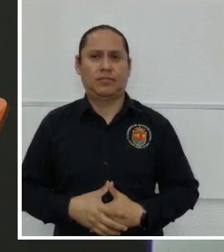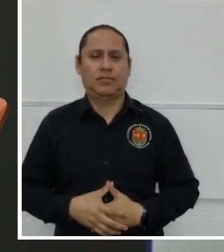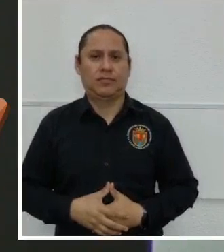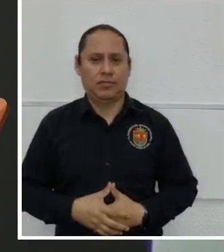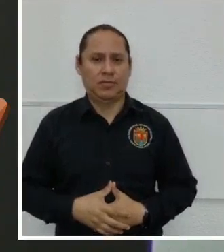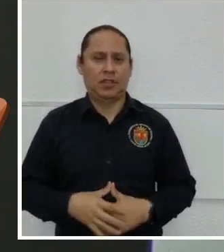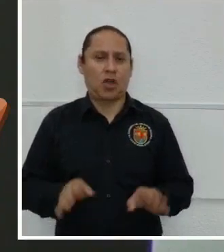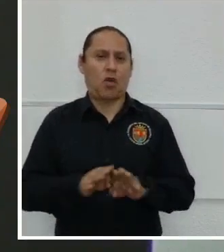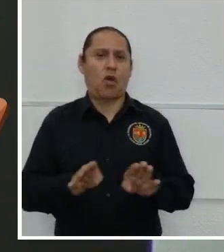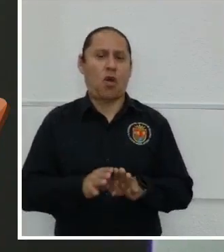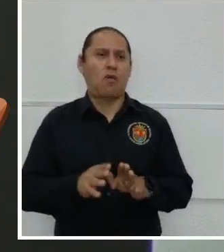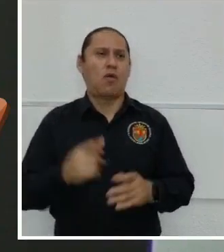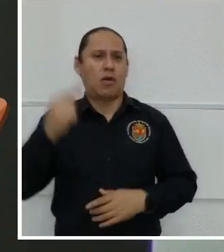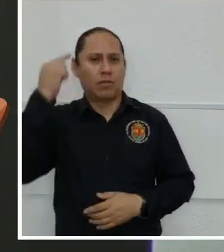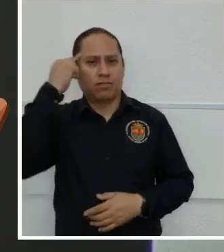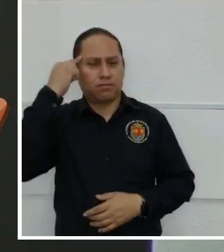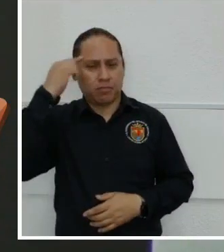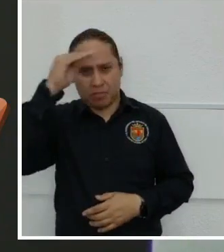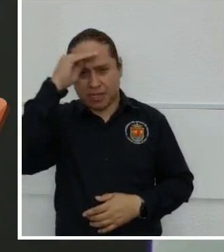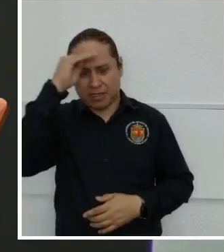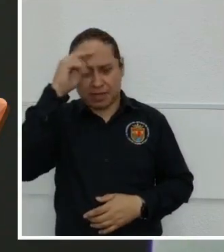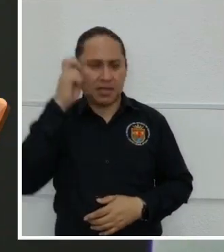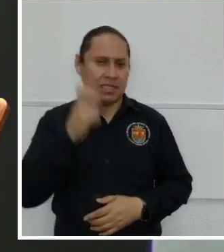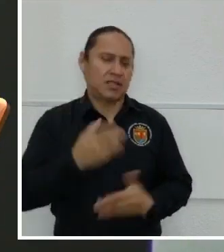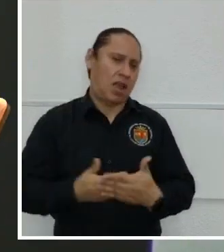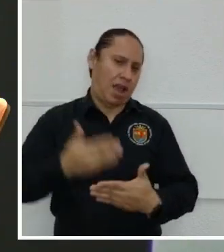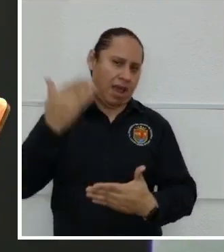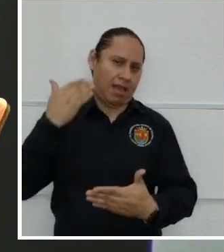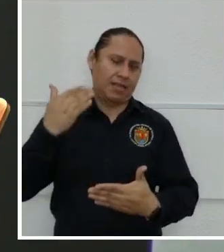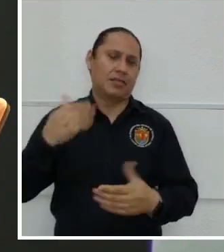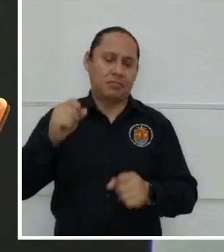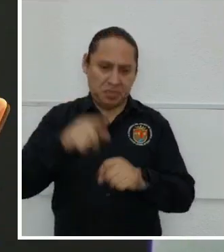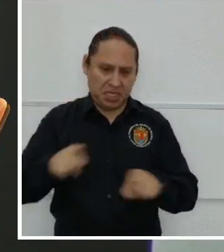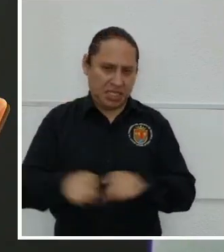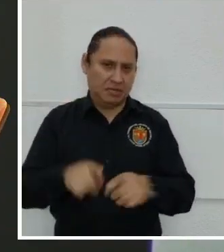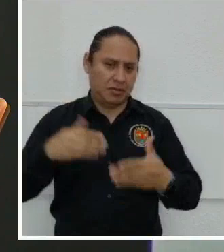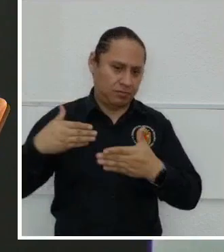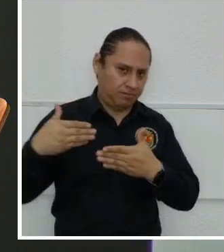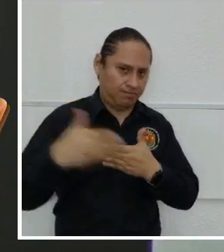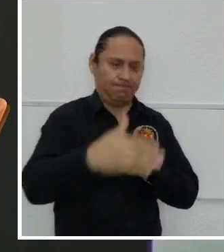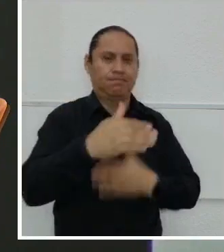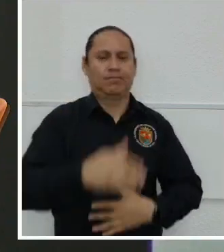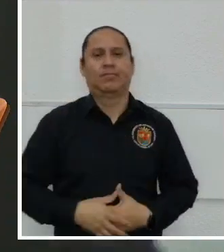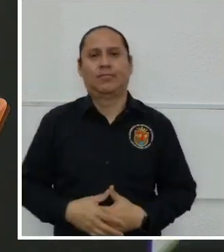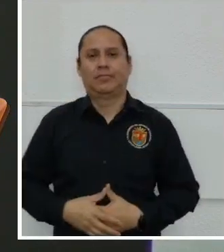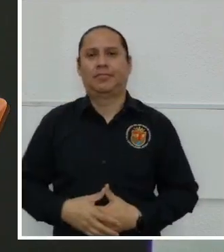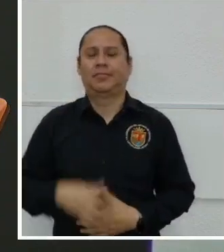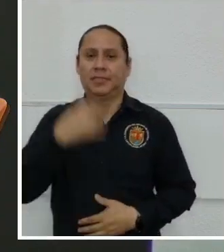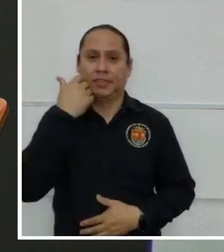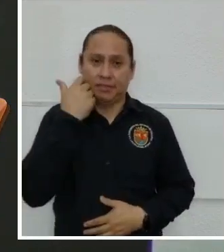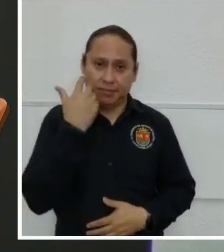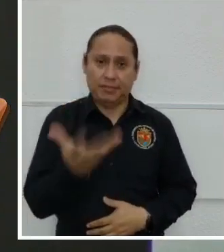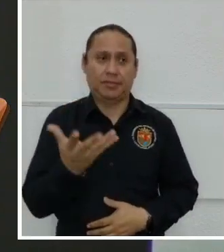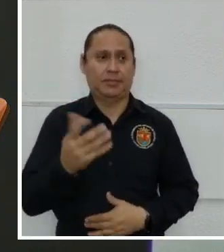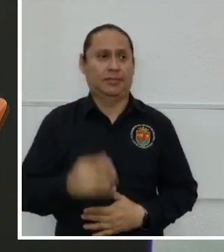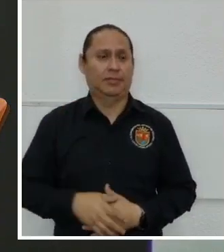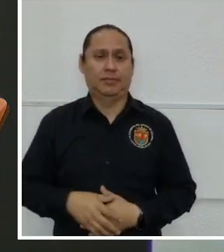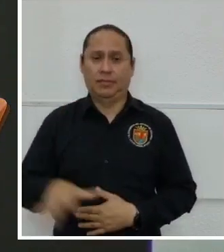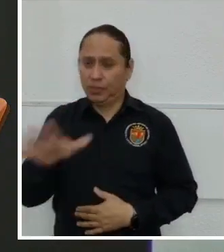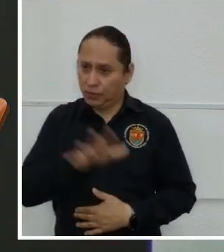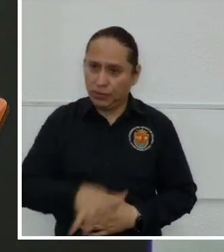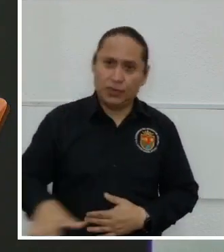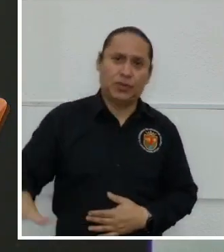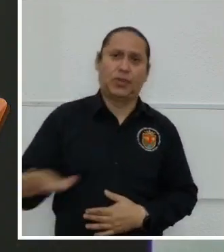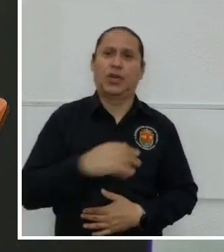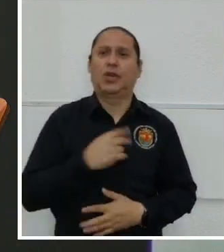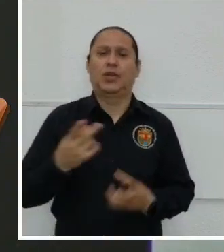su postulado. Entonces, en ese sentido, yo sí quisiera que entre todos